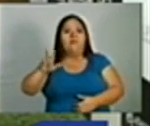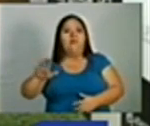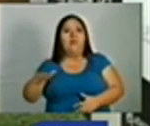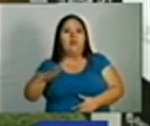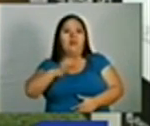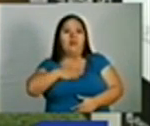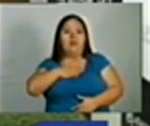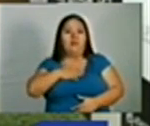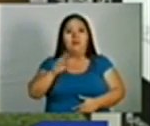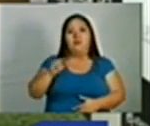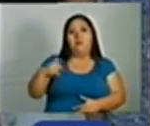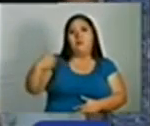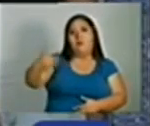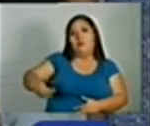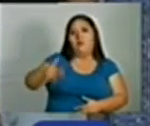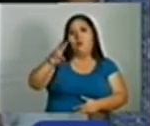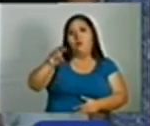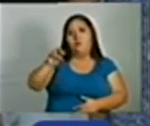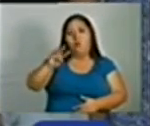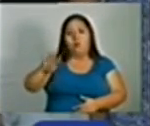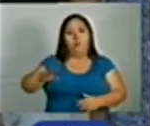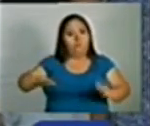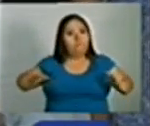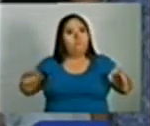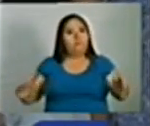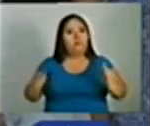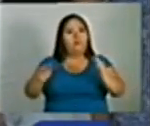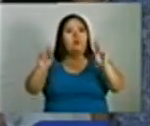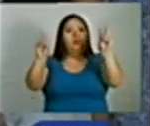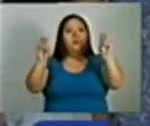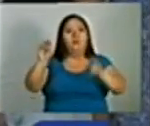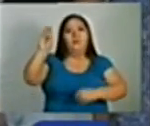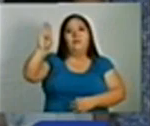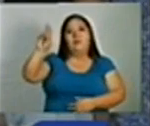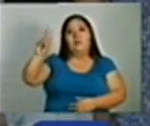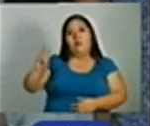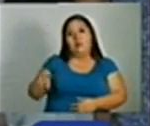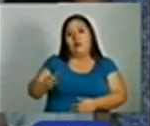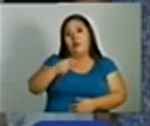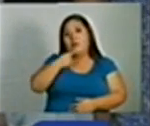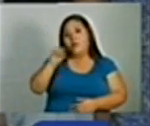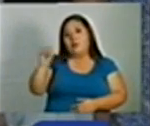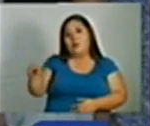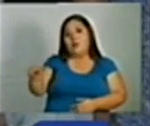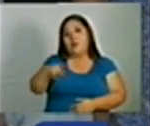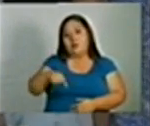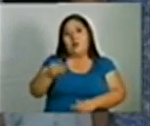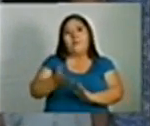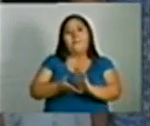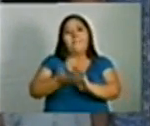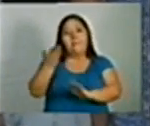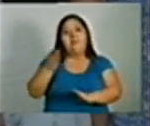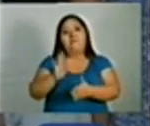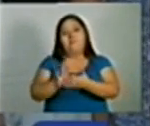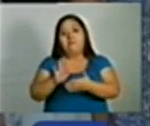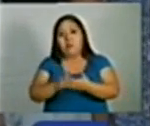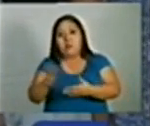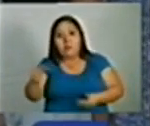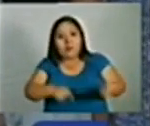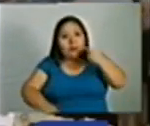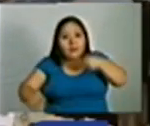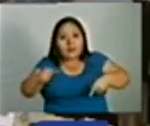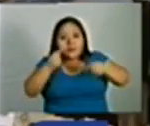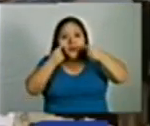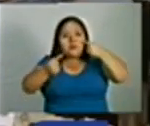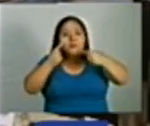el 2024 con mayor impulso en el Bitcoin, pues aseguran que el incremento de turistas extranjeros que